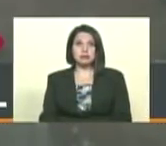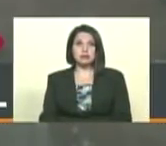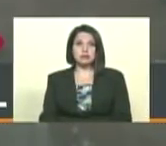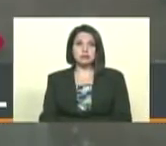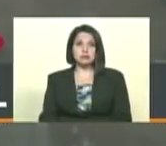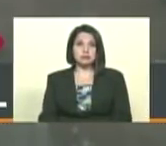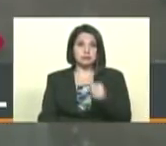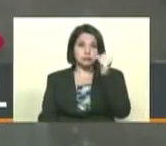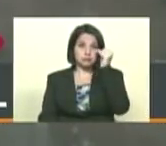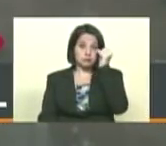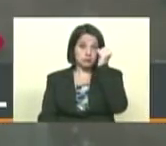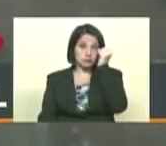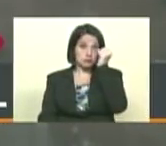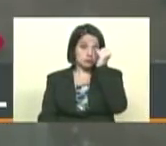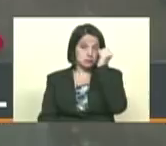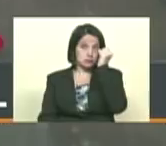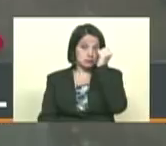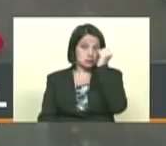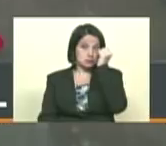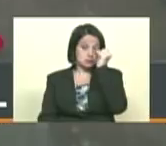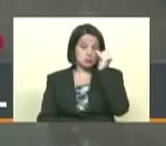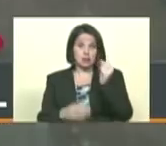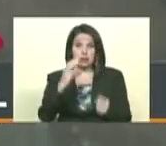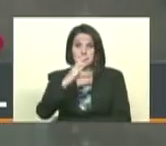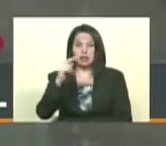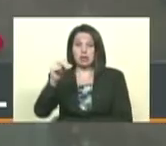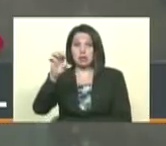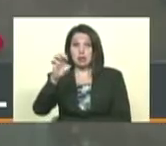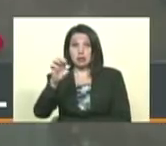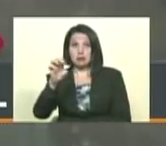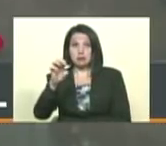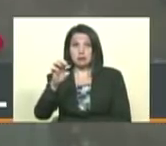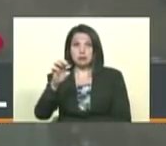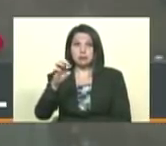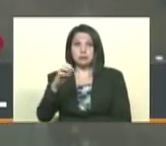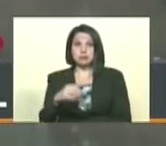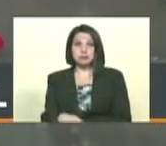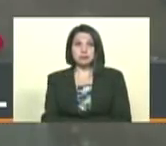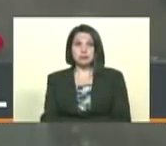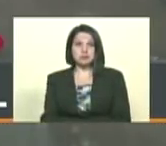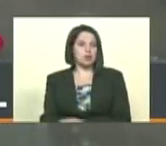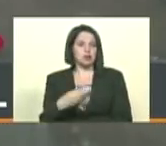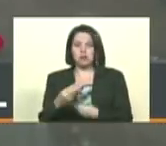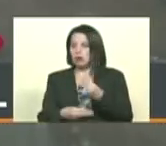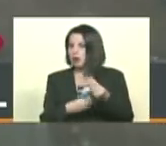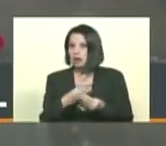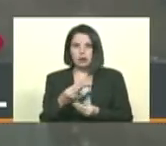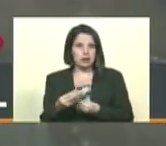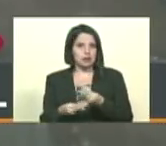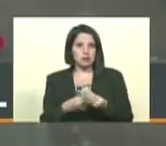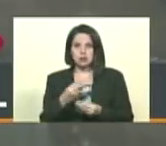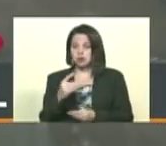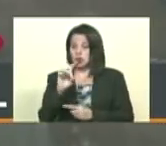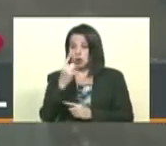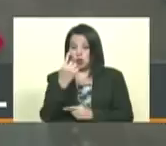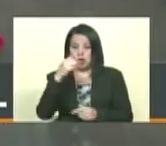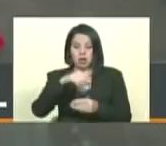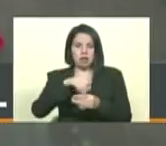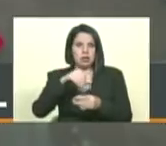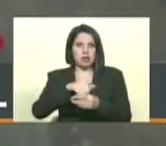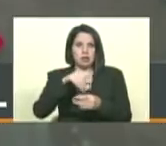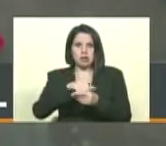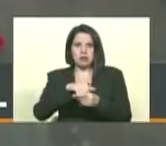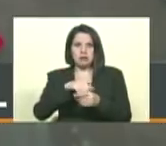A este respecto queremos decir, el Consejo Nacional Electoral no ha hecho una sola elección en los últimos